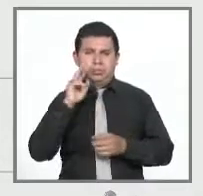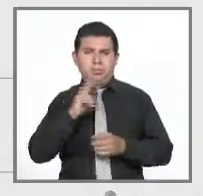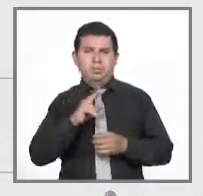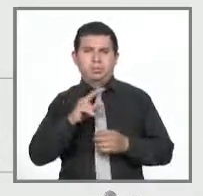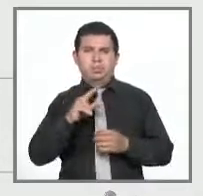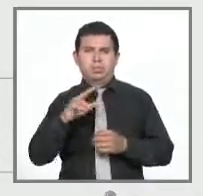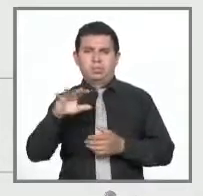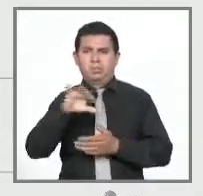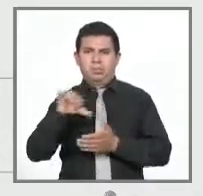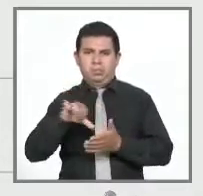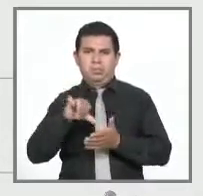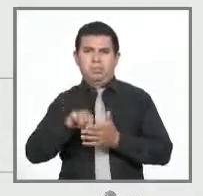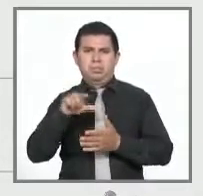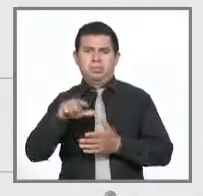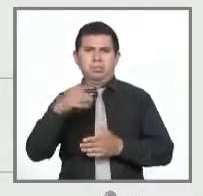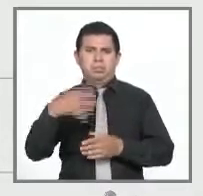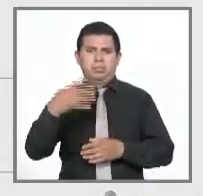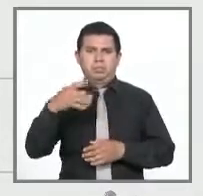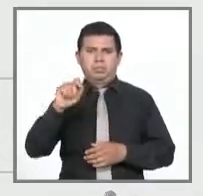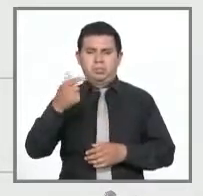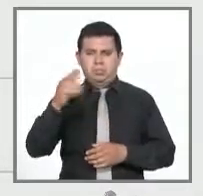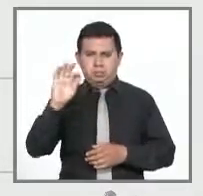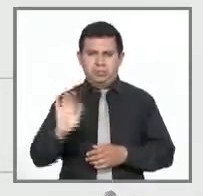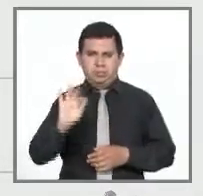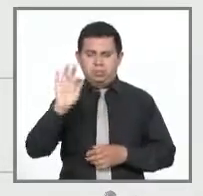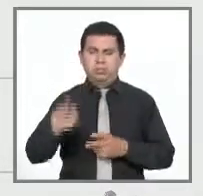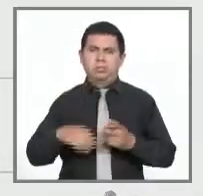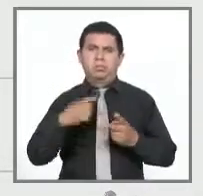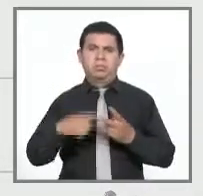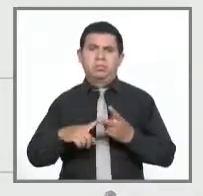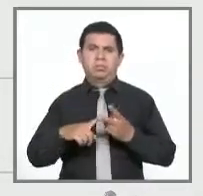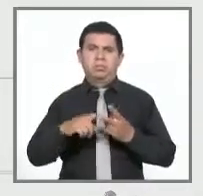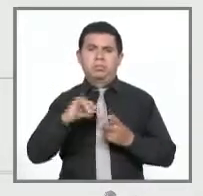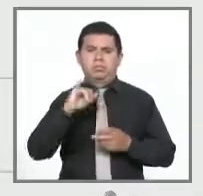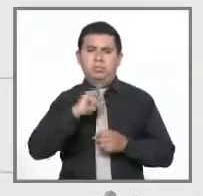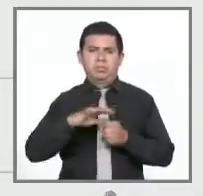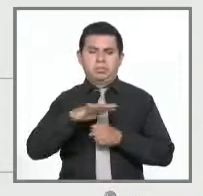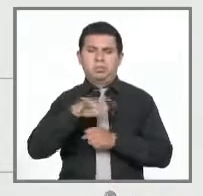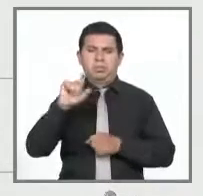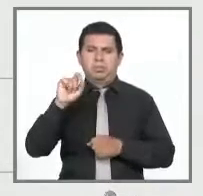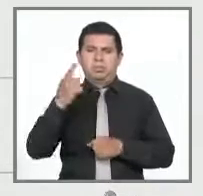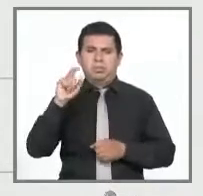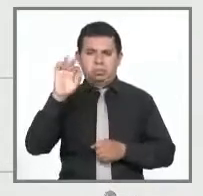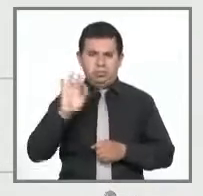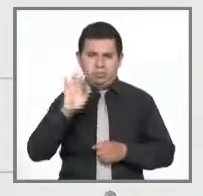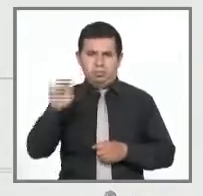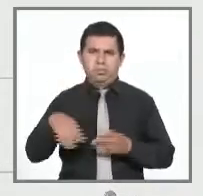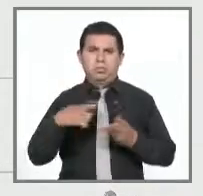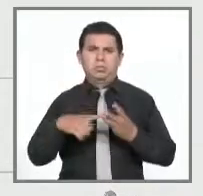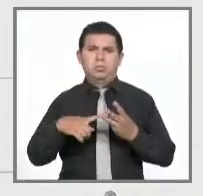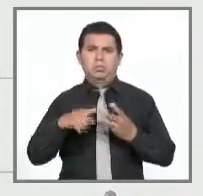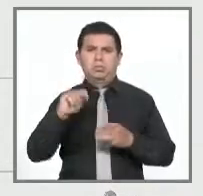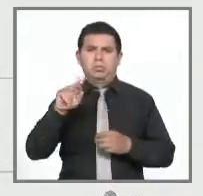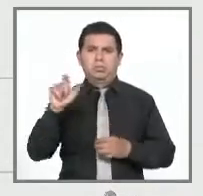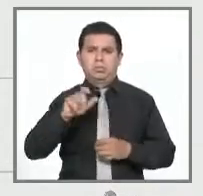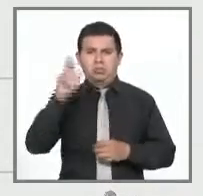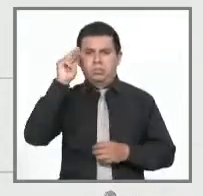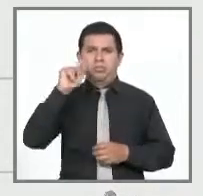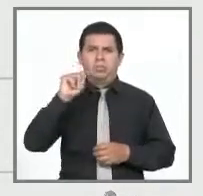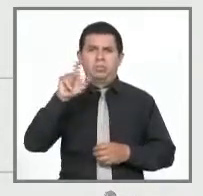vaya central es el 14.7 por ciento en el mismo 21% tuxtepec